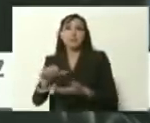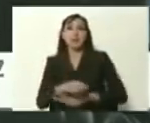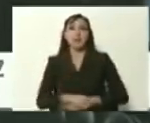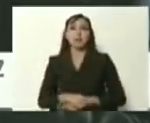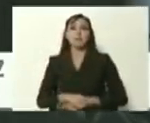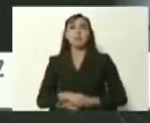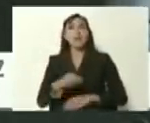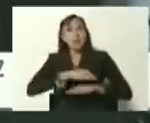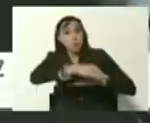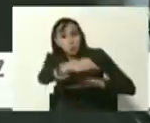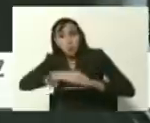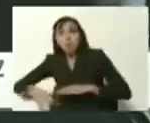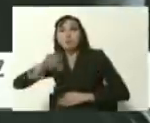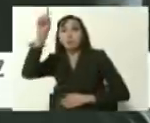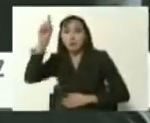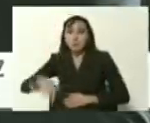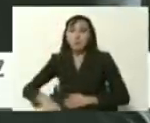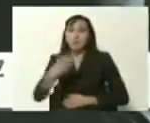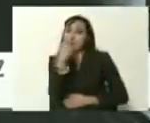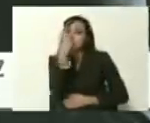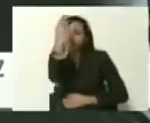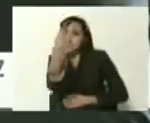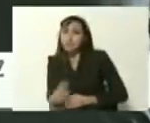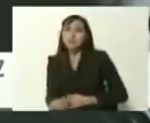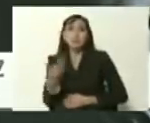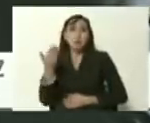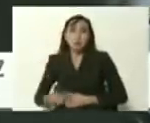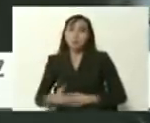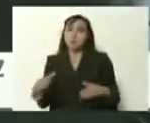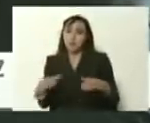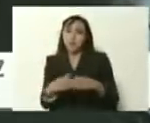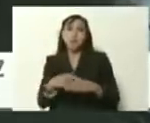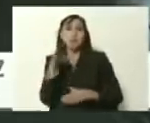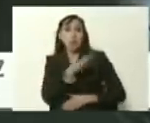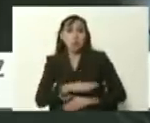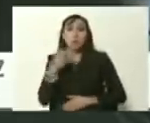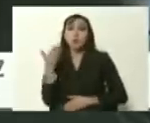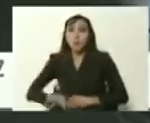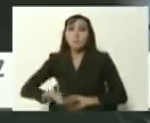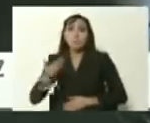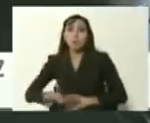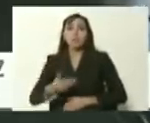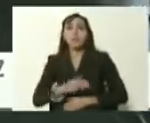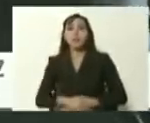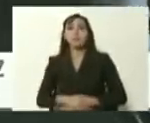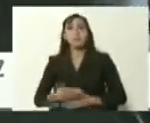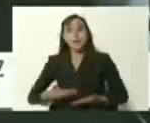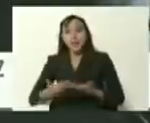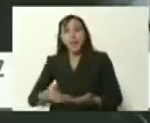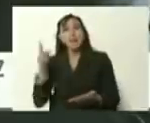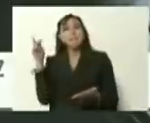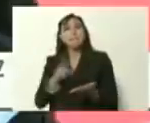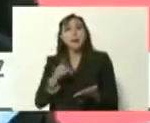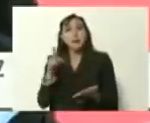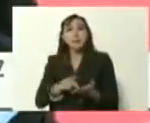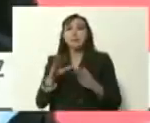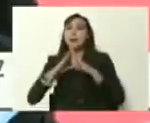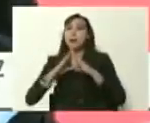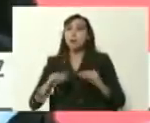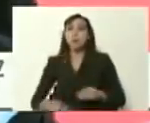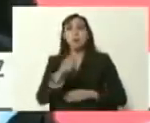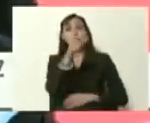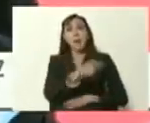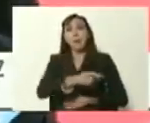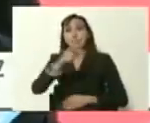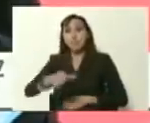nuestros municipios sean visitados por este tipo de mesa de trabajo. ¿Para qué? Para dar participación a todos